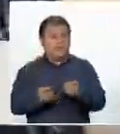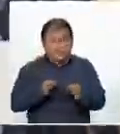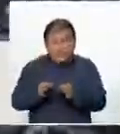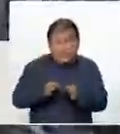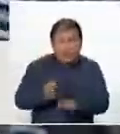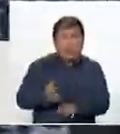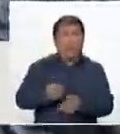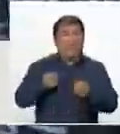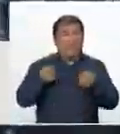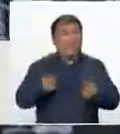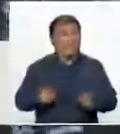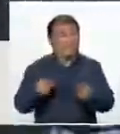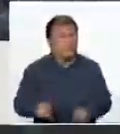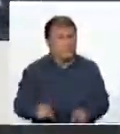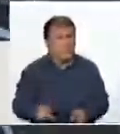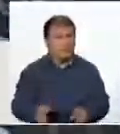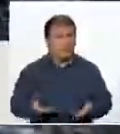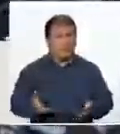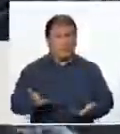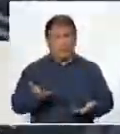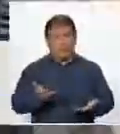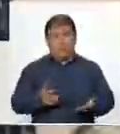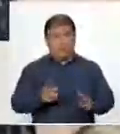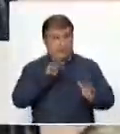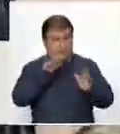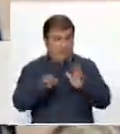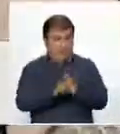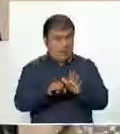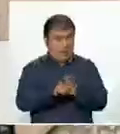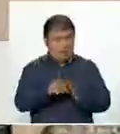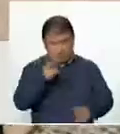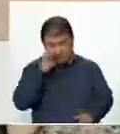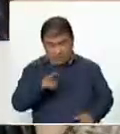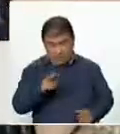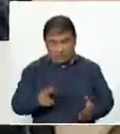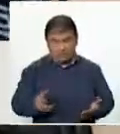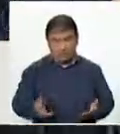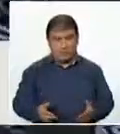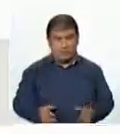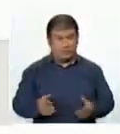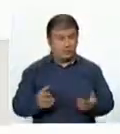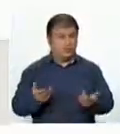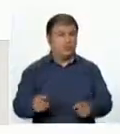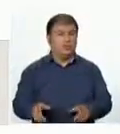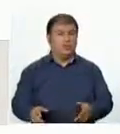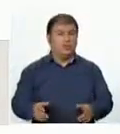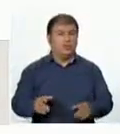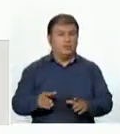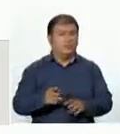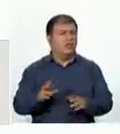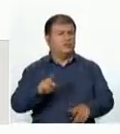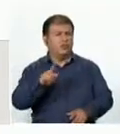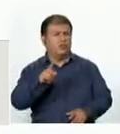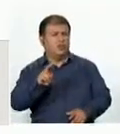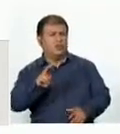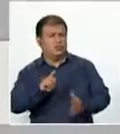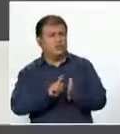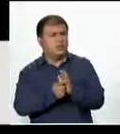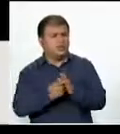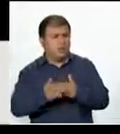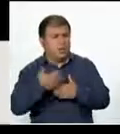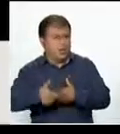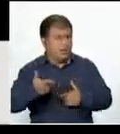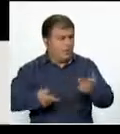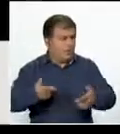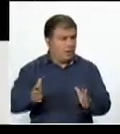comentaban, ¿no?, cómo había ocurrido. Estas imágenes que ustedes ven son precisamente, ¿qué será?, 1 o 2 minutos después